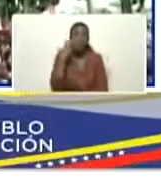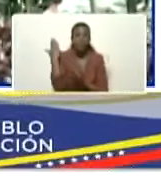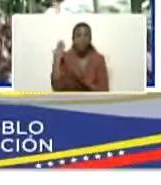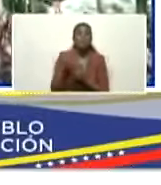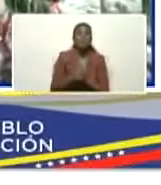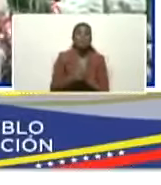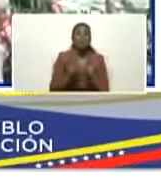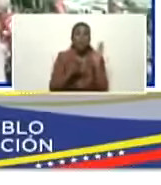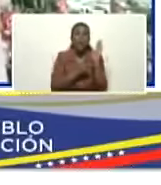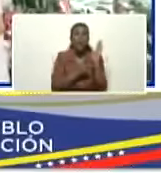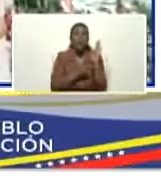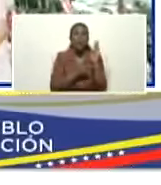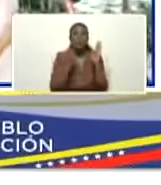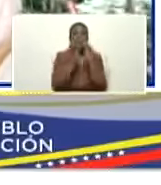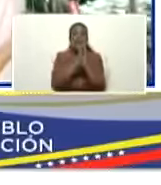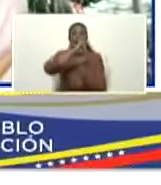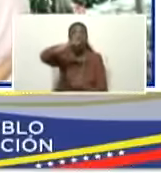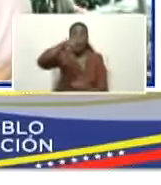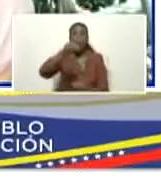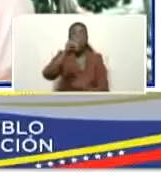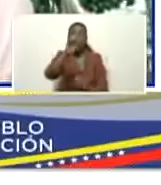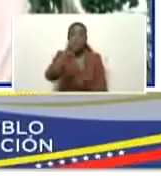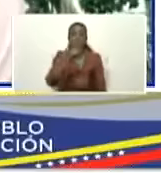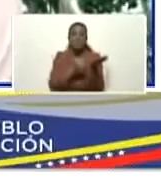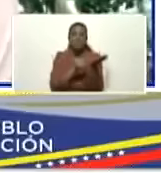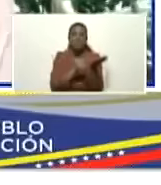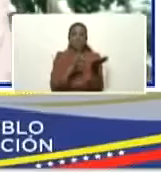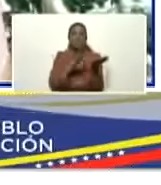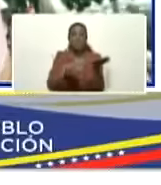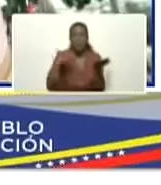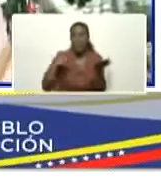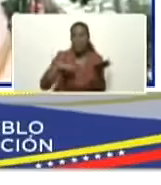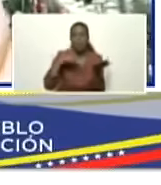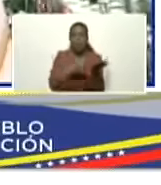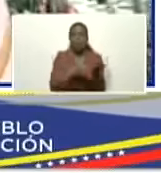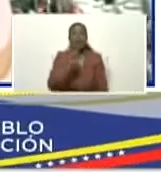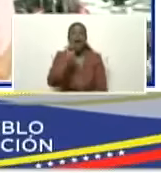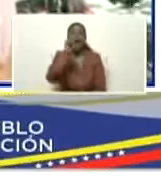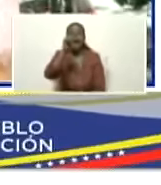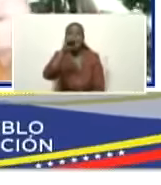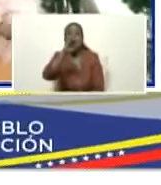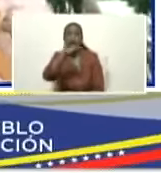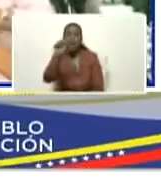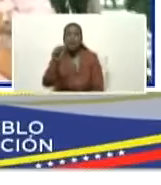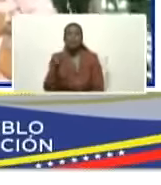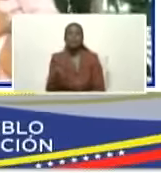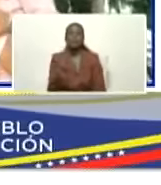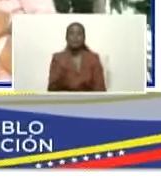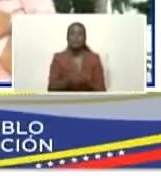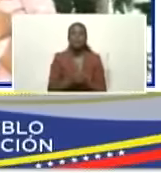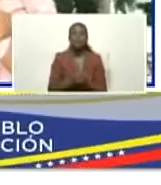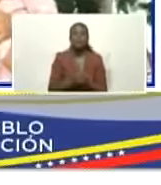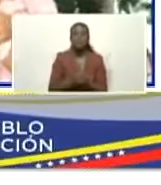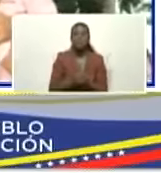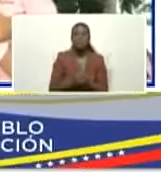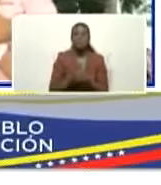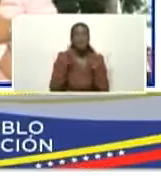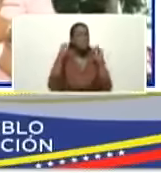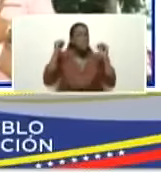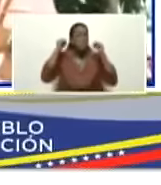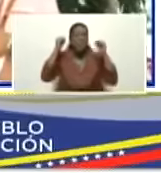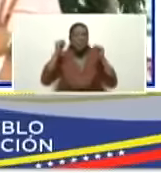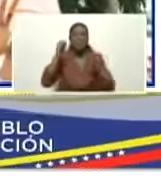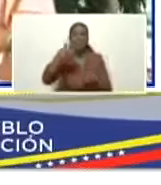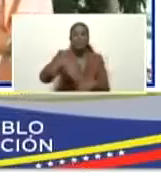de la parroquia San José. Adrián. A Mayra Fernández, que viva, de